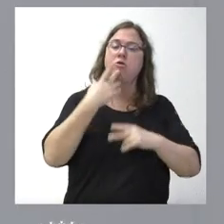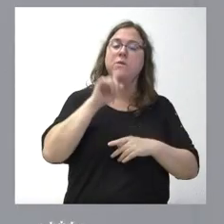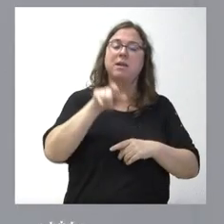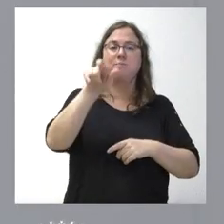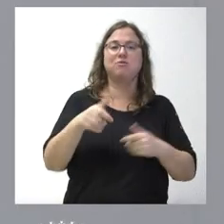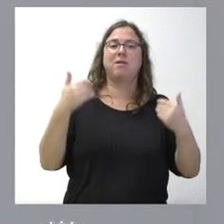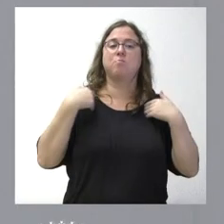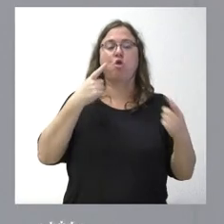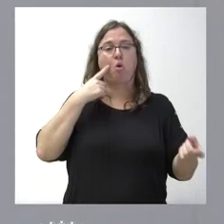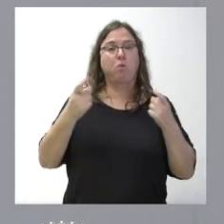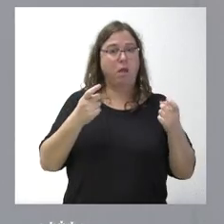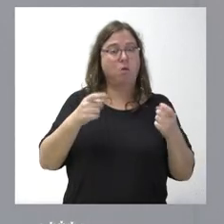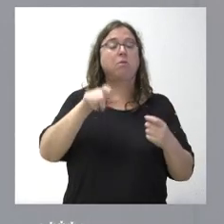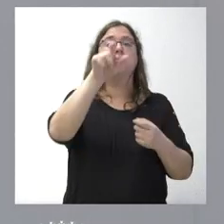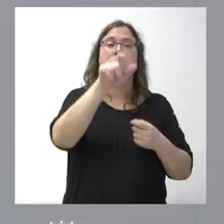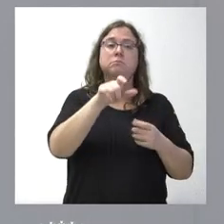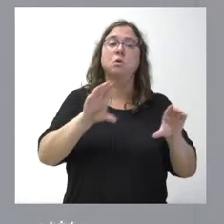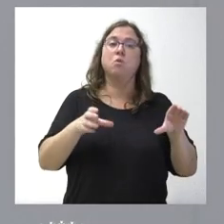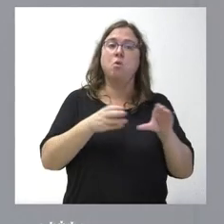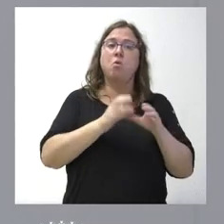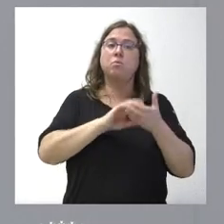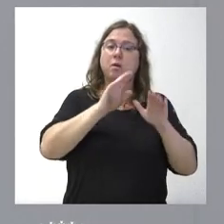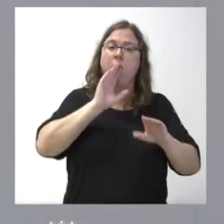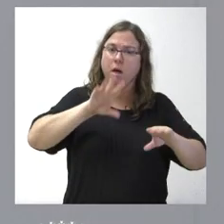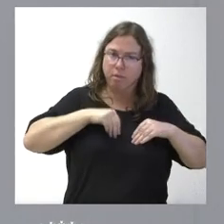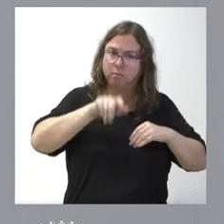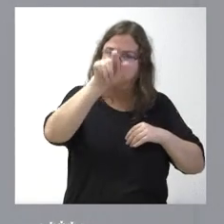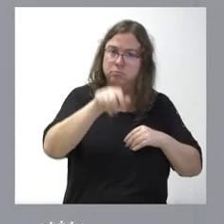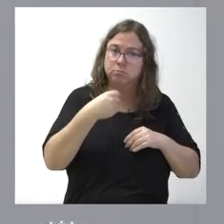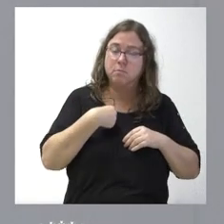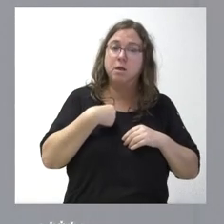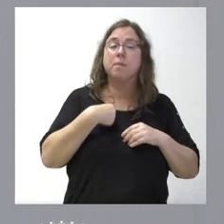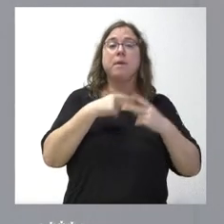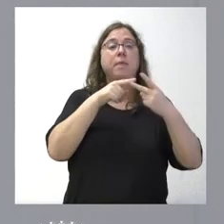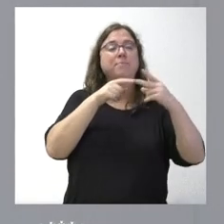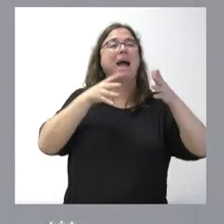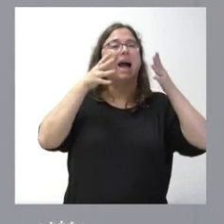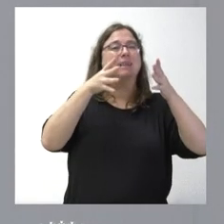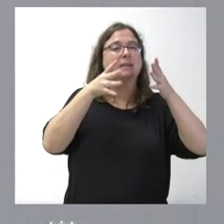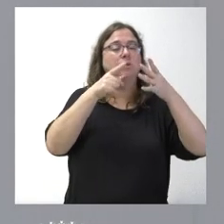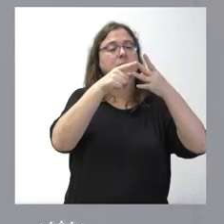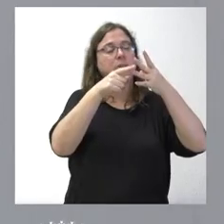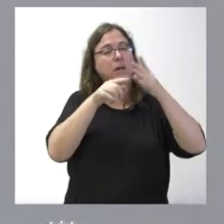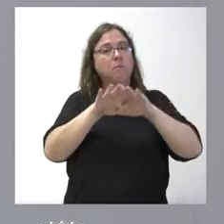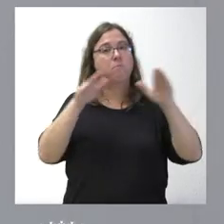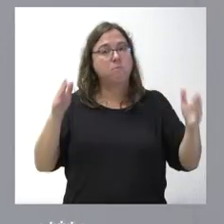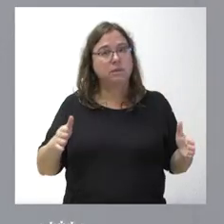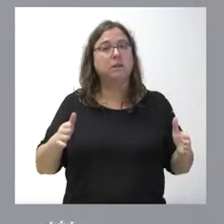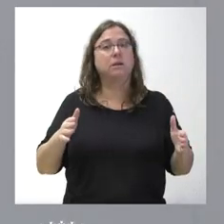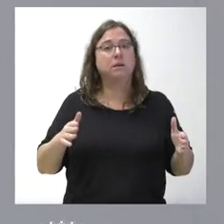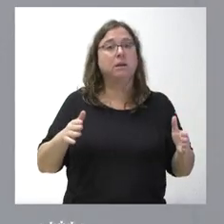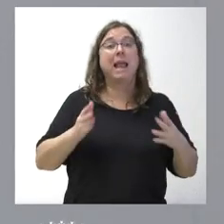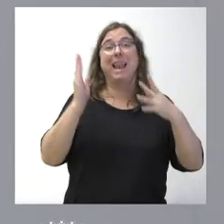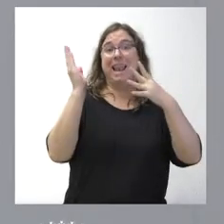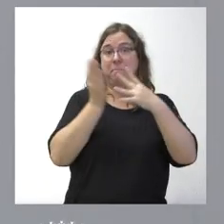coordinadora la junta de castillón aceptó ese nombre propusieron nombrar una serie de asesores de la mesa de los cuales la